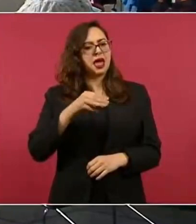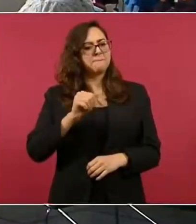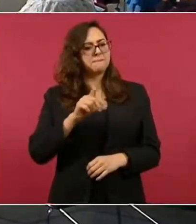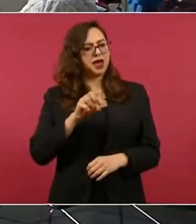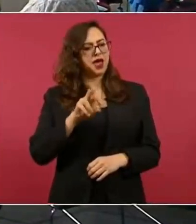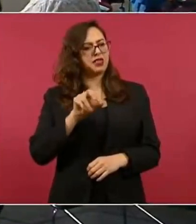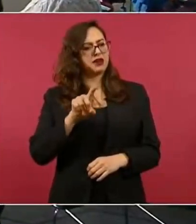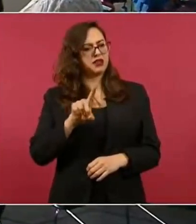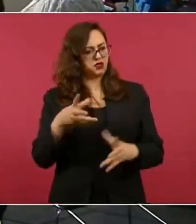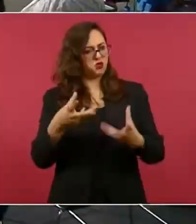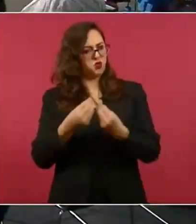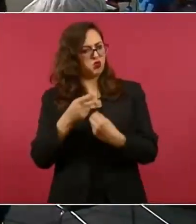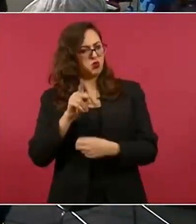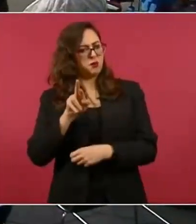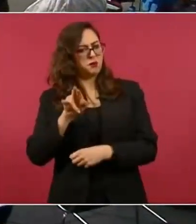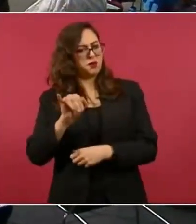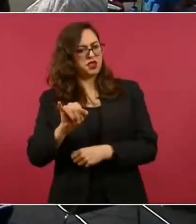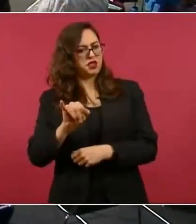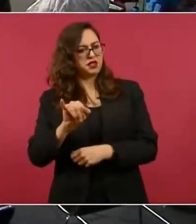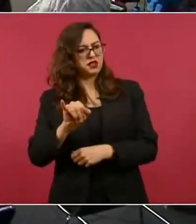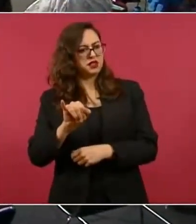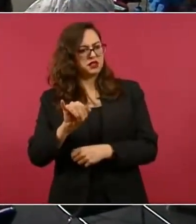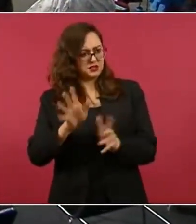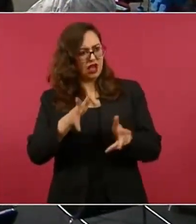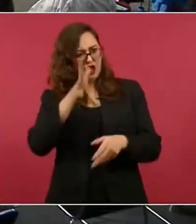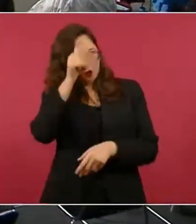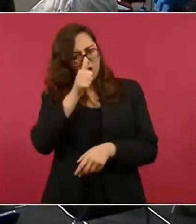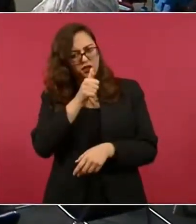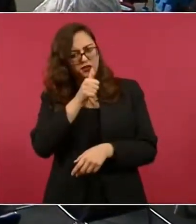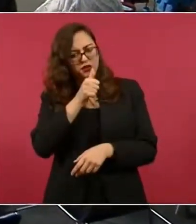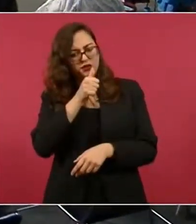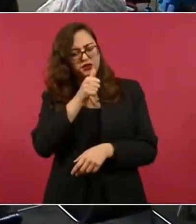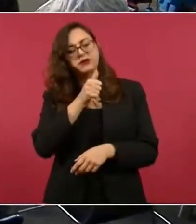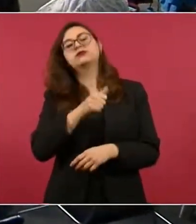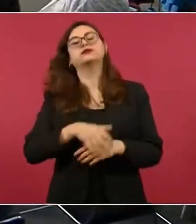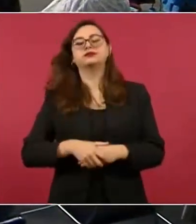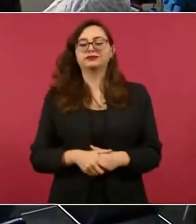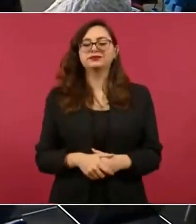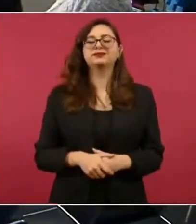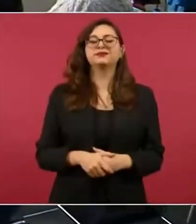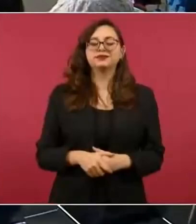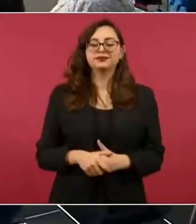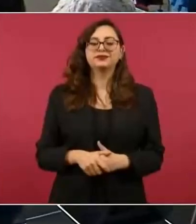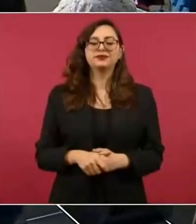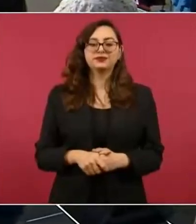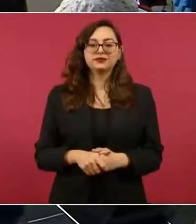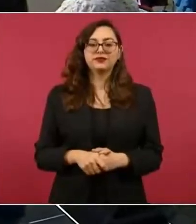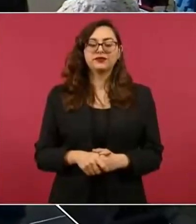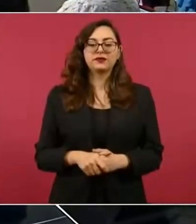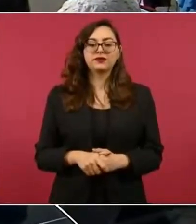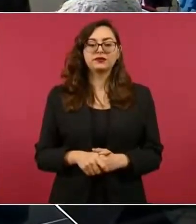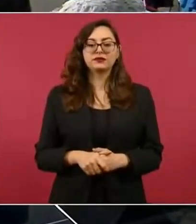ya, si hubo el acuerdo, Enrique.